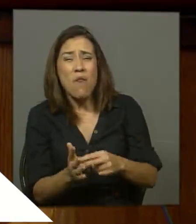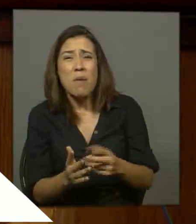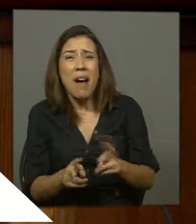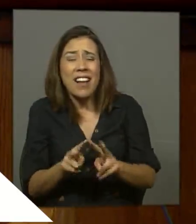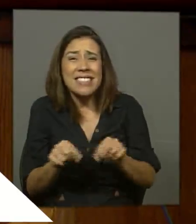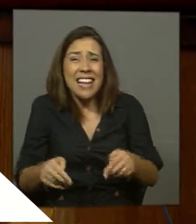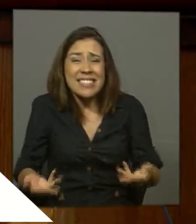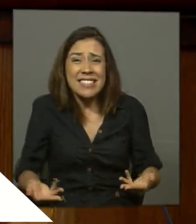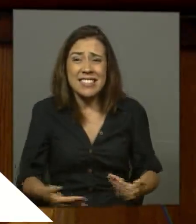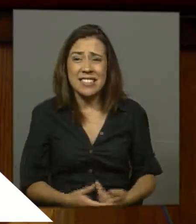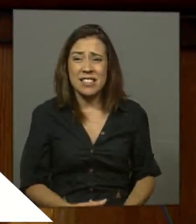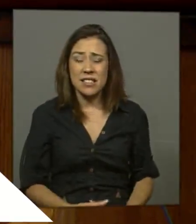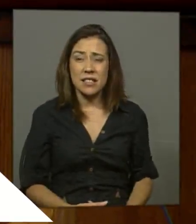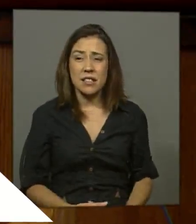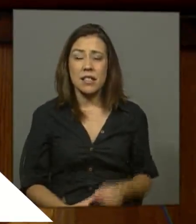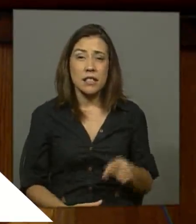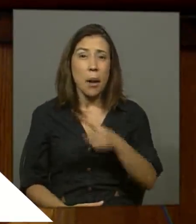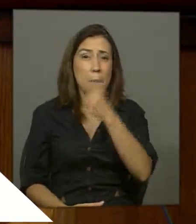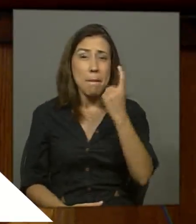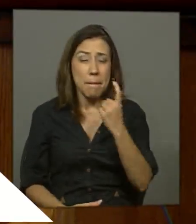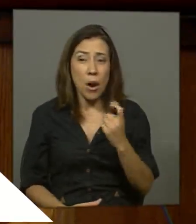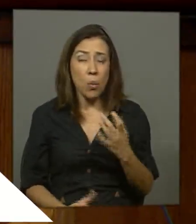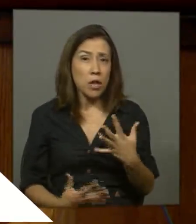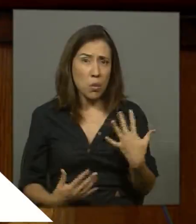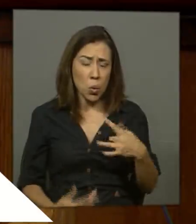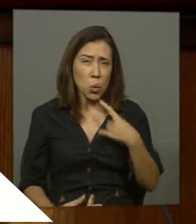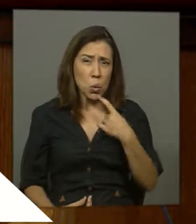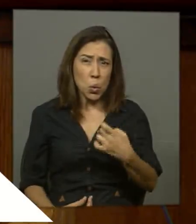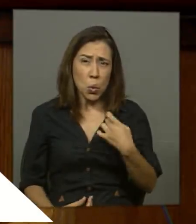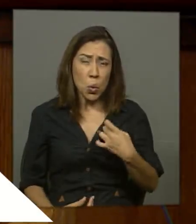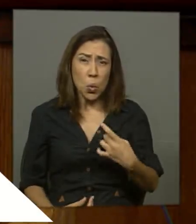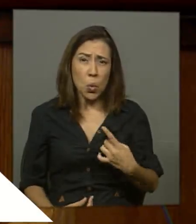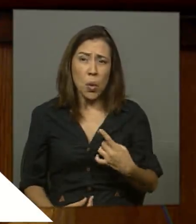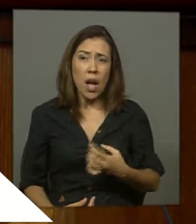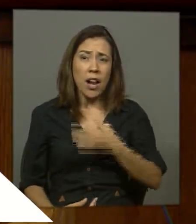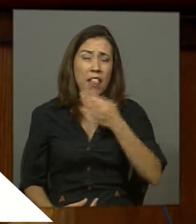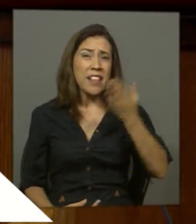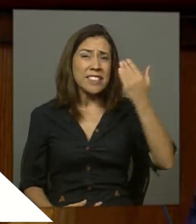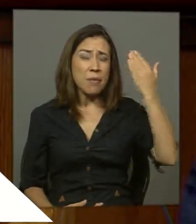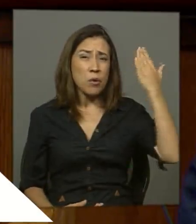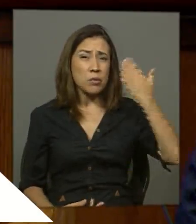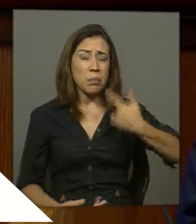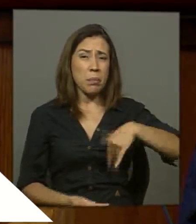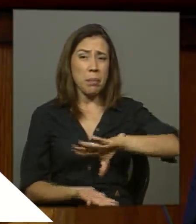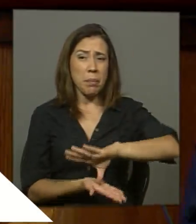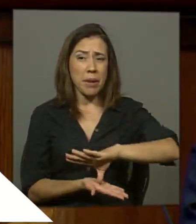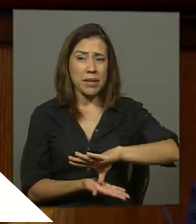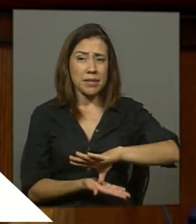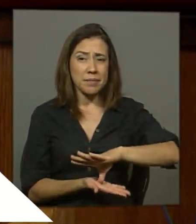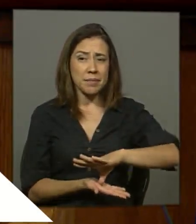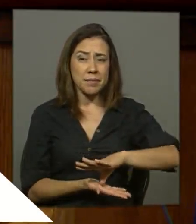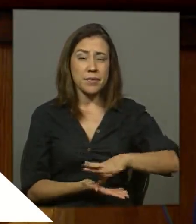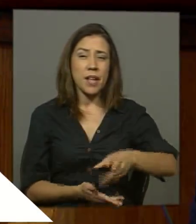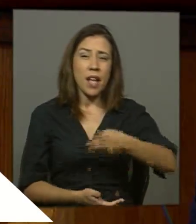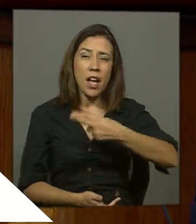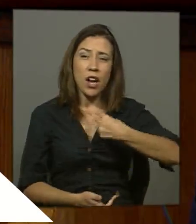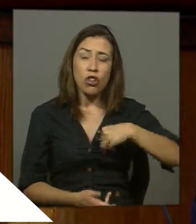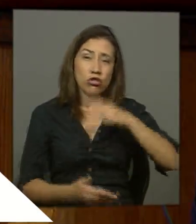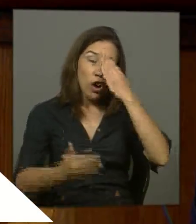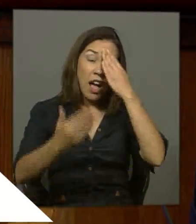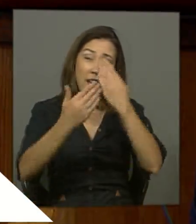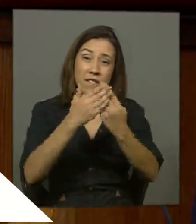ocurriendo y esos son preguntas muy severas que nos hac nuestro pasado como país eso es lo que hemos estado